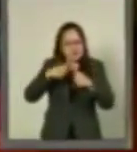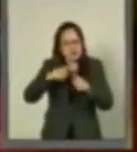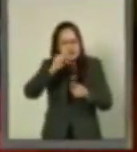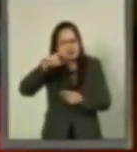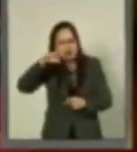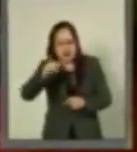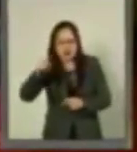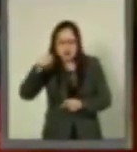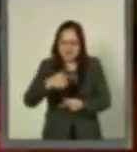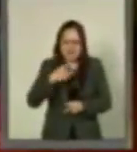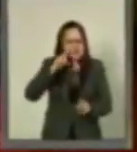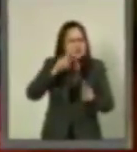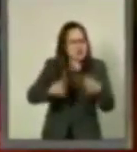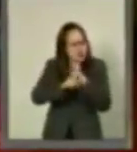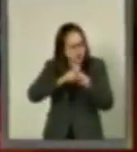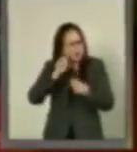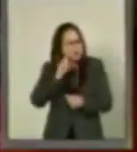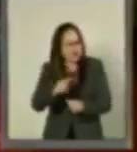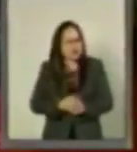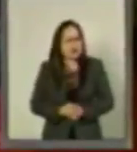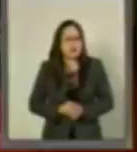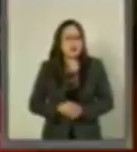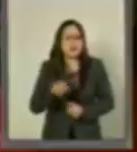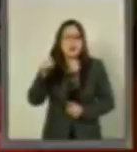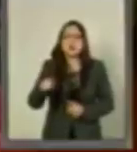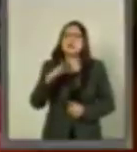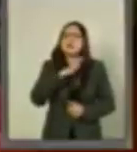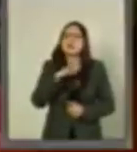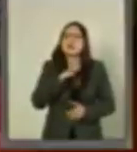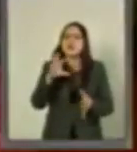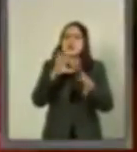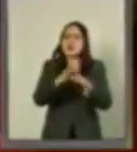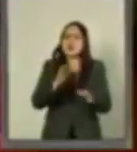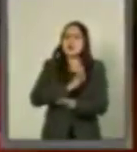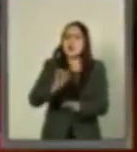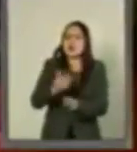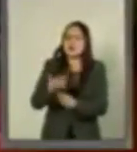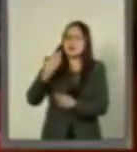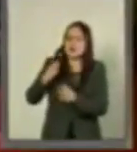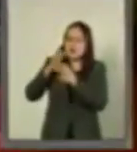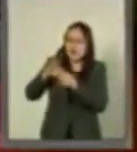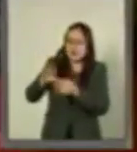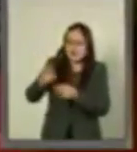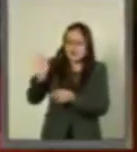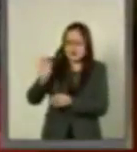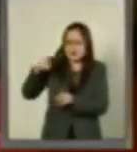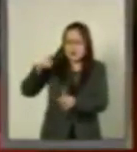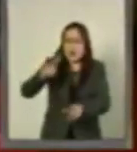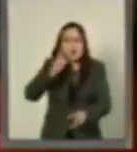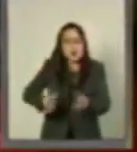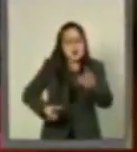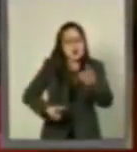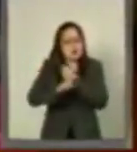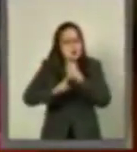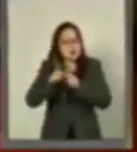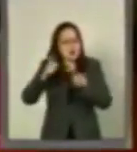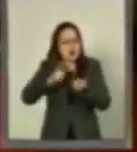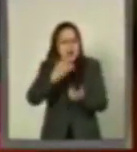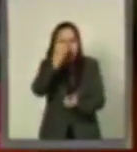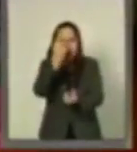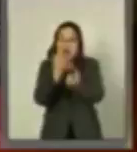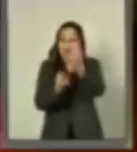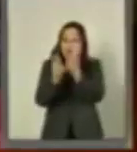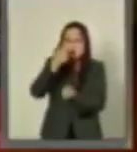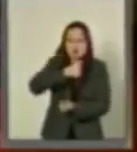senador? ¿Usted me podría abocar a decir que ha habido irregularidades en la actuación de algunos, pero de